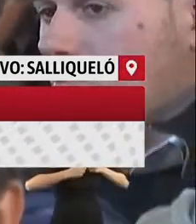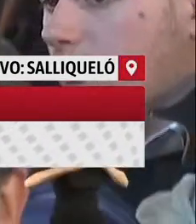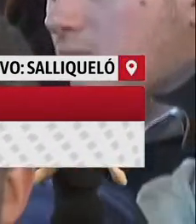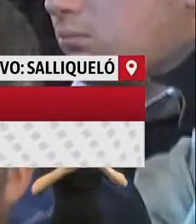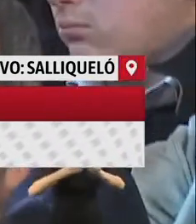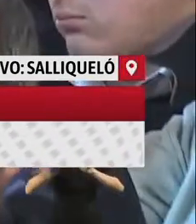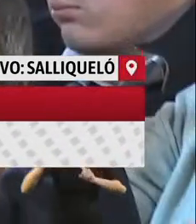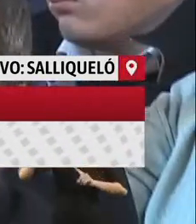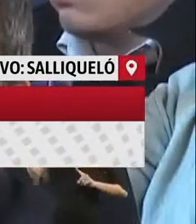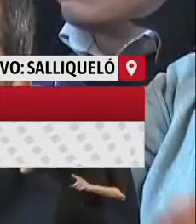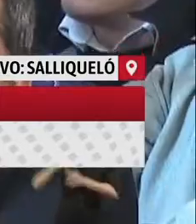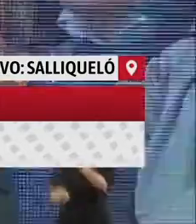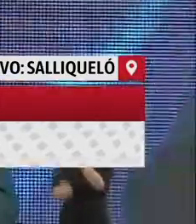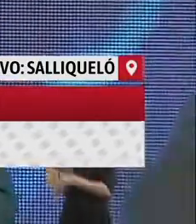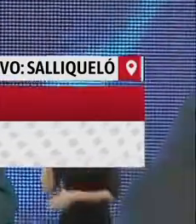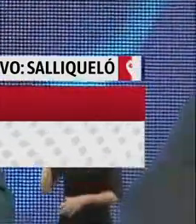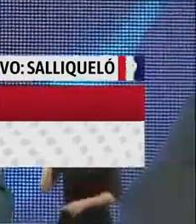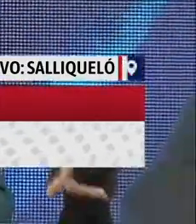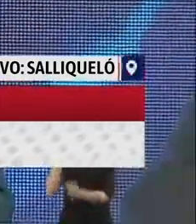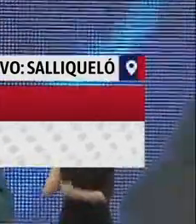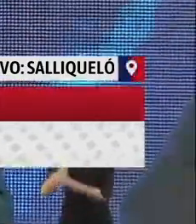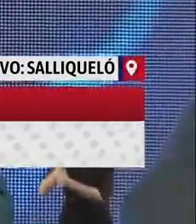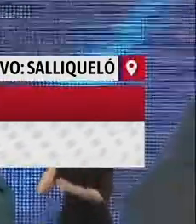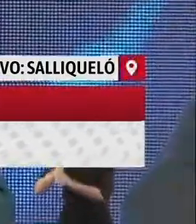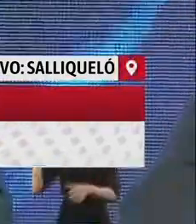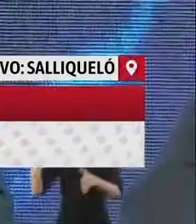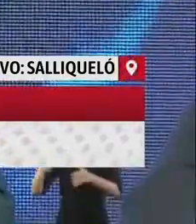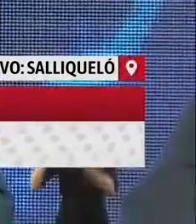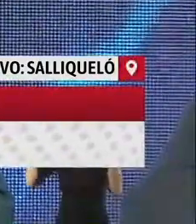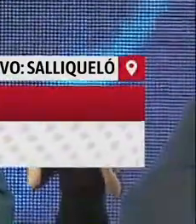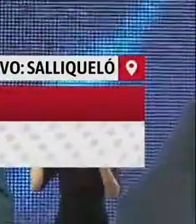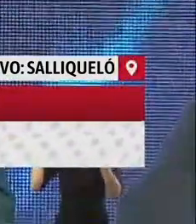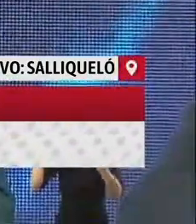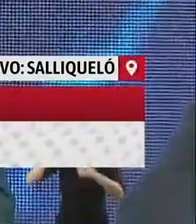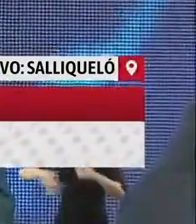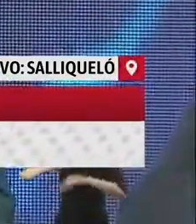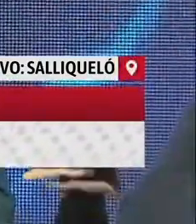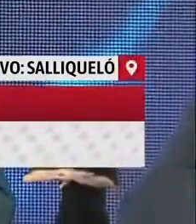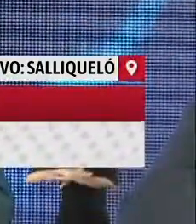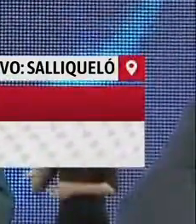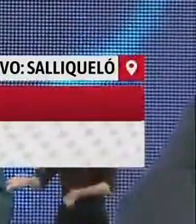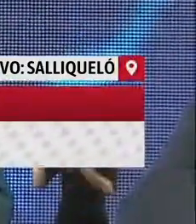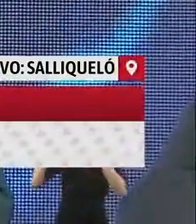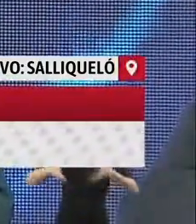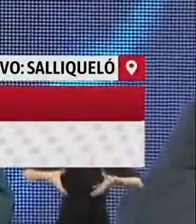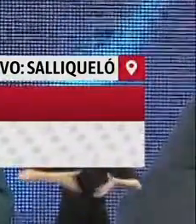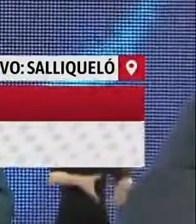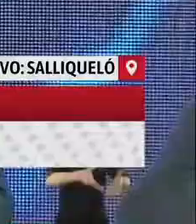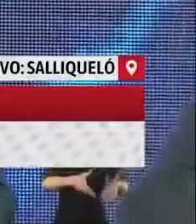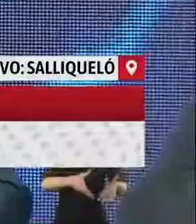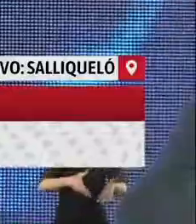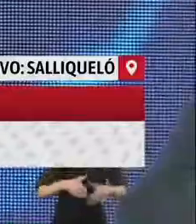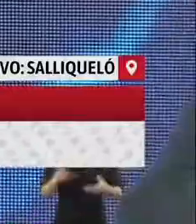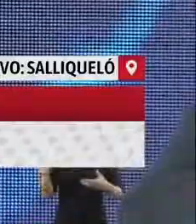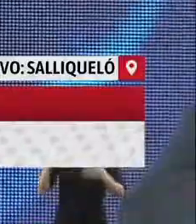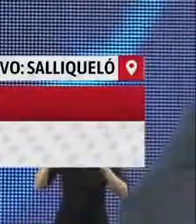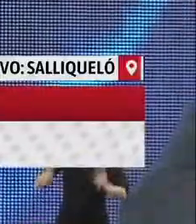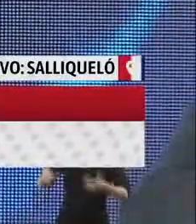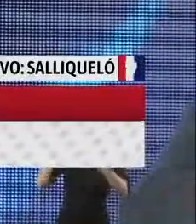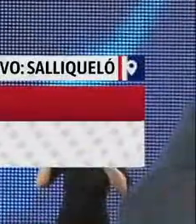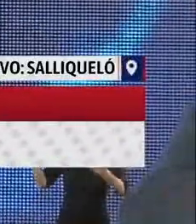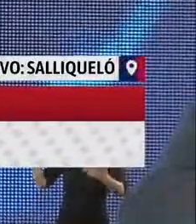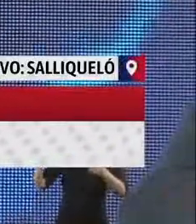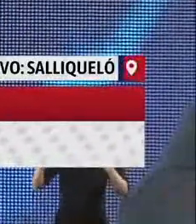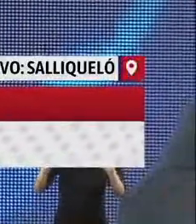trabajaron contrarreloj en Avellaneda para proveernos de los caños. También agradecer a ellos, pero